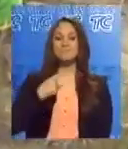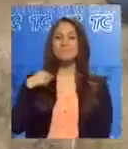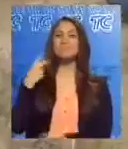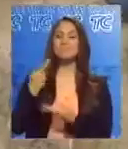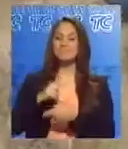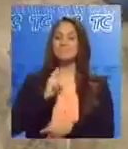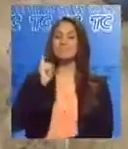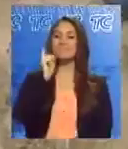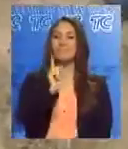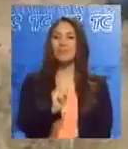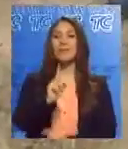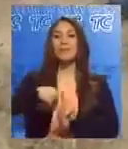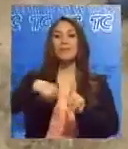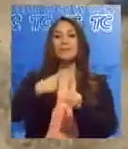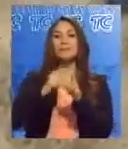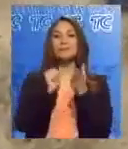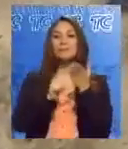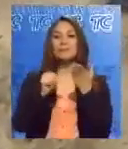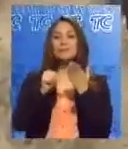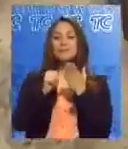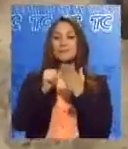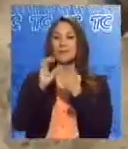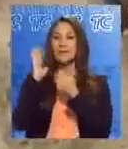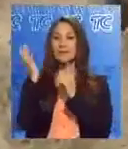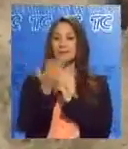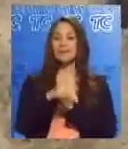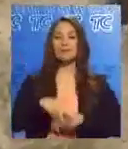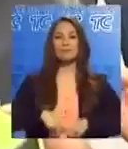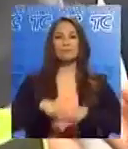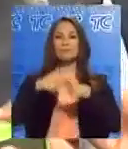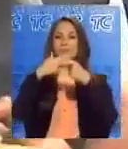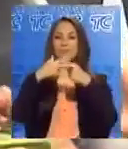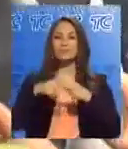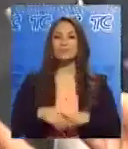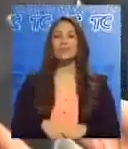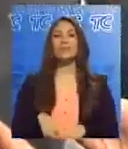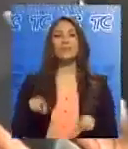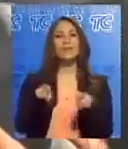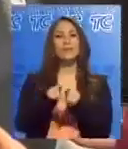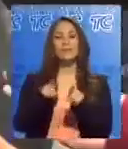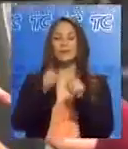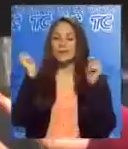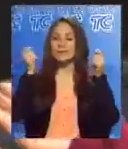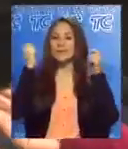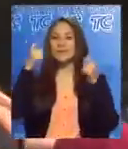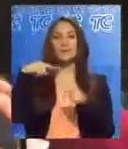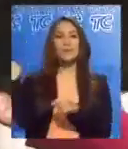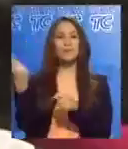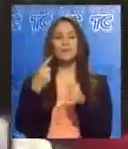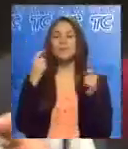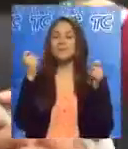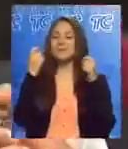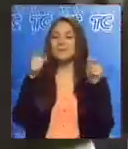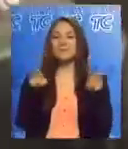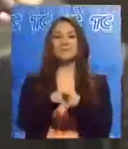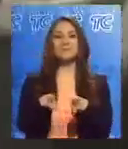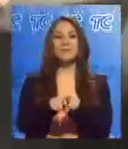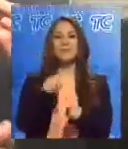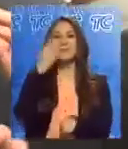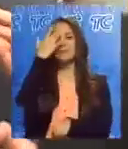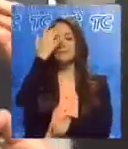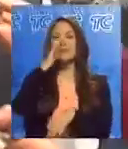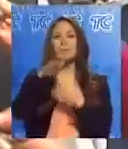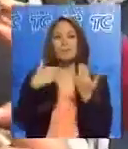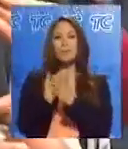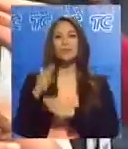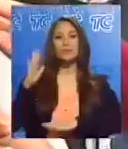Jorge Glass, y la ministra del Ambiente, Lorena Tapia, arrancó el reto. Es una fiesta para los ecuatorianos, una fiesta que ratifica nuestro